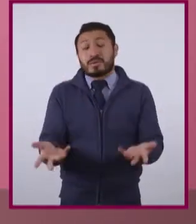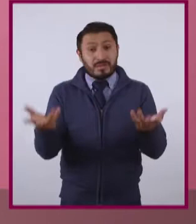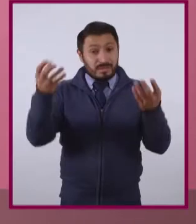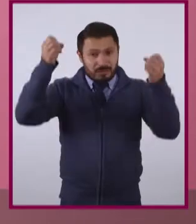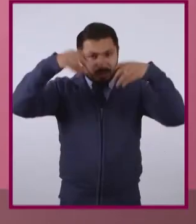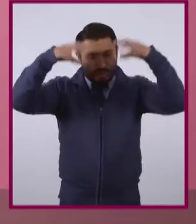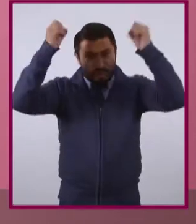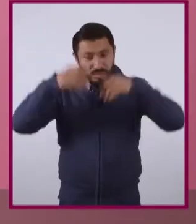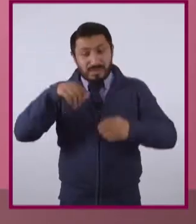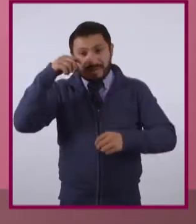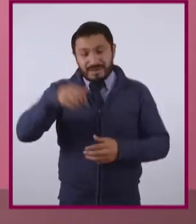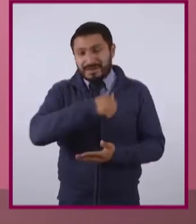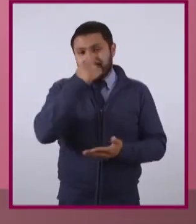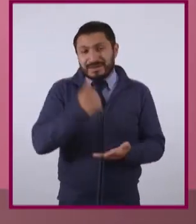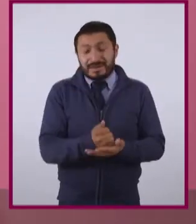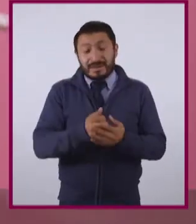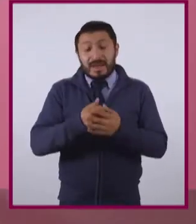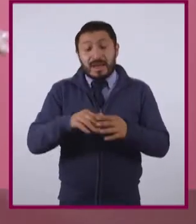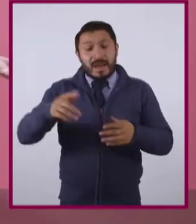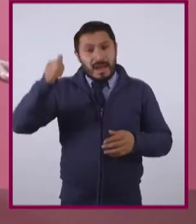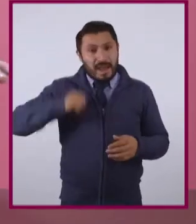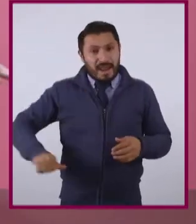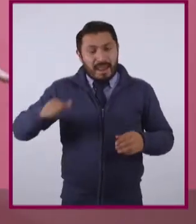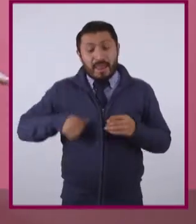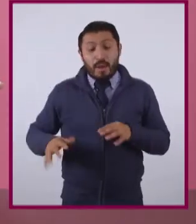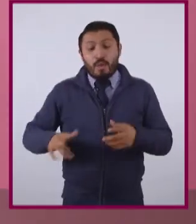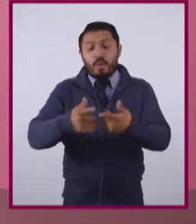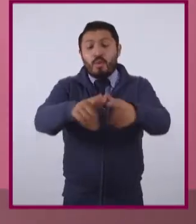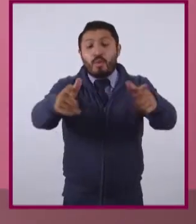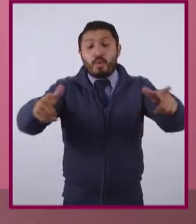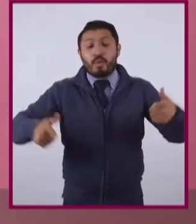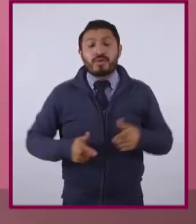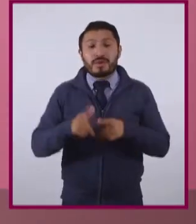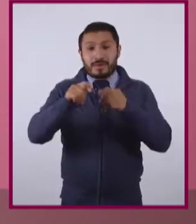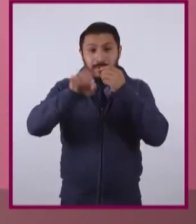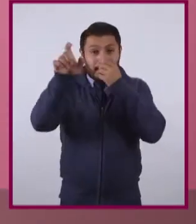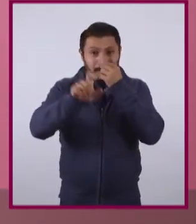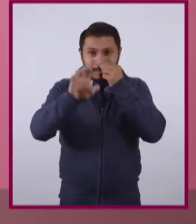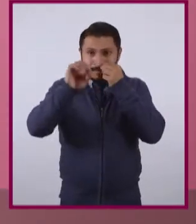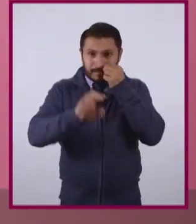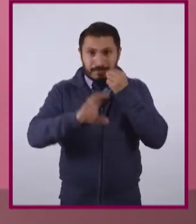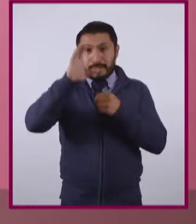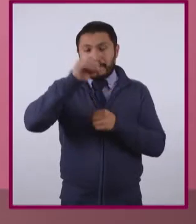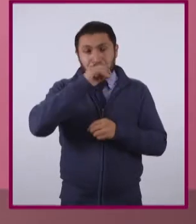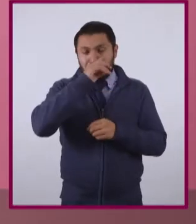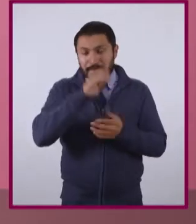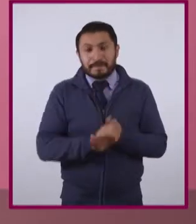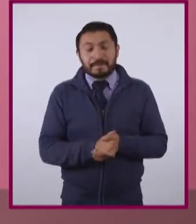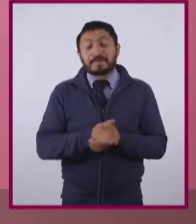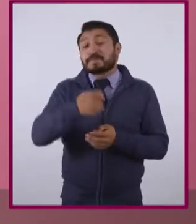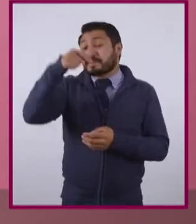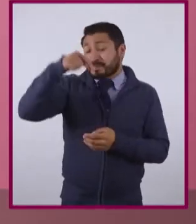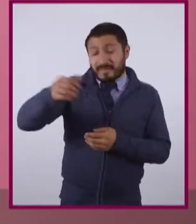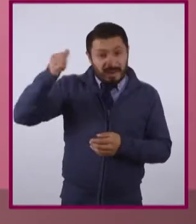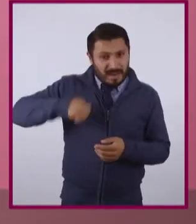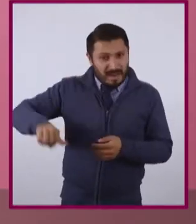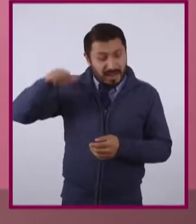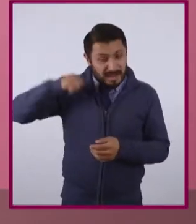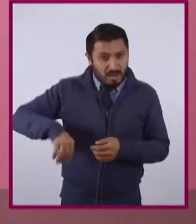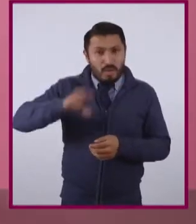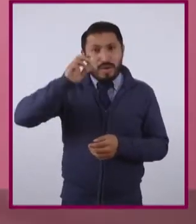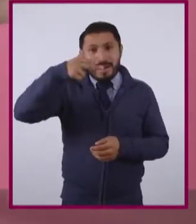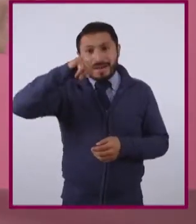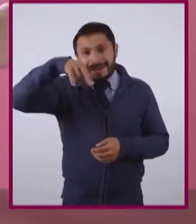tiene que ver con que esta ciudad se construyó sobre el lago de Texcoco. La ciudad fue funcional sobre el agua, así como eran las chinampas, pero la ciudad